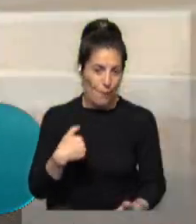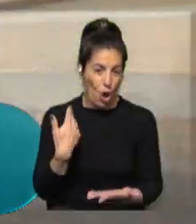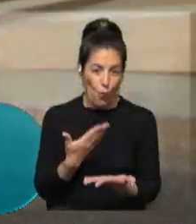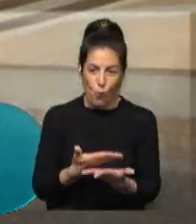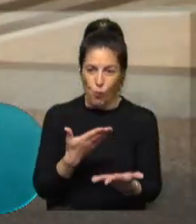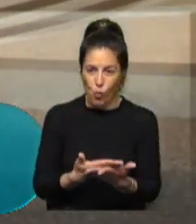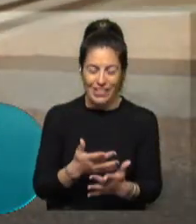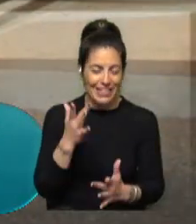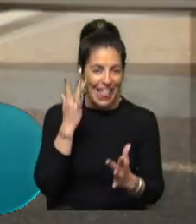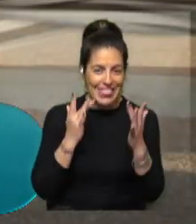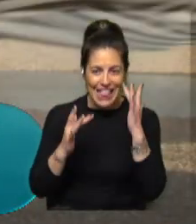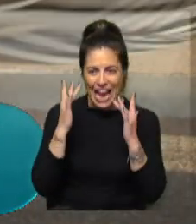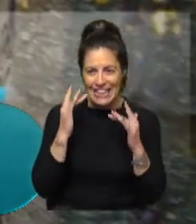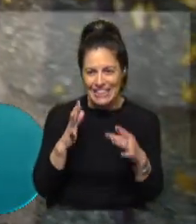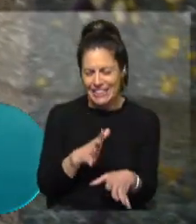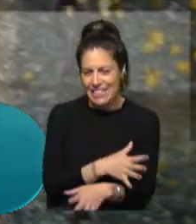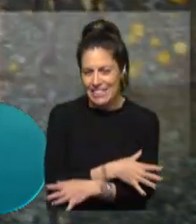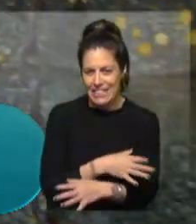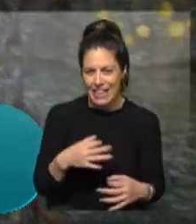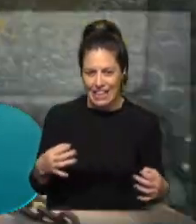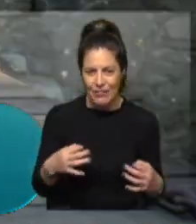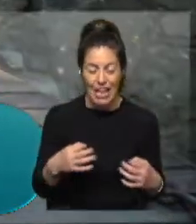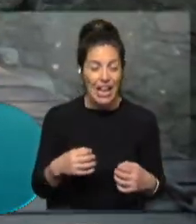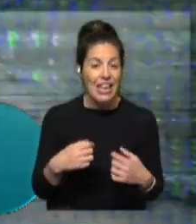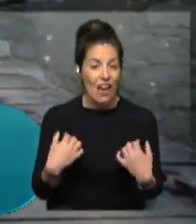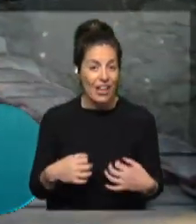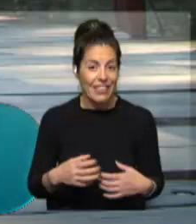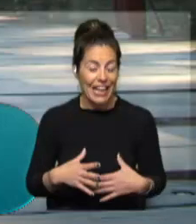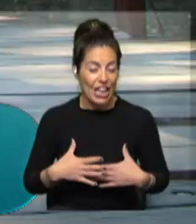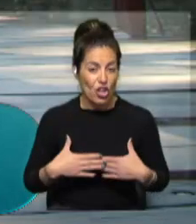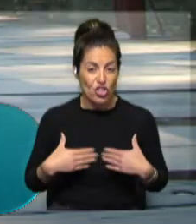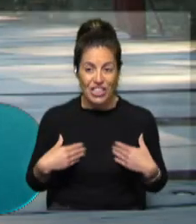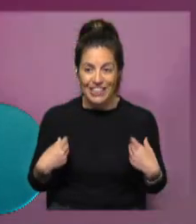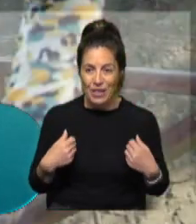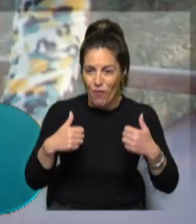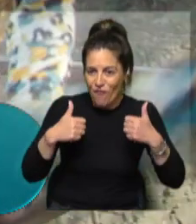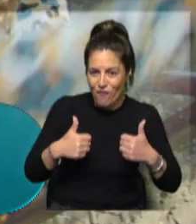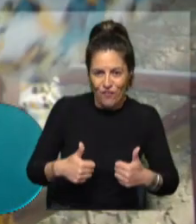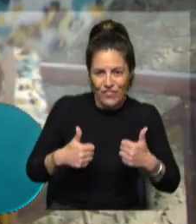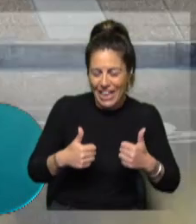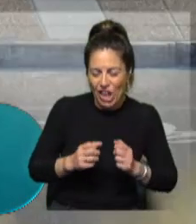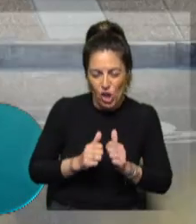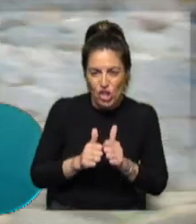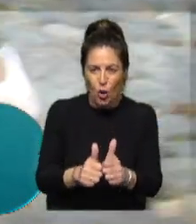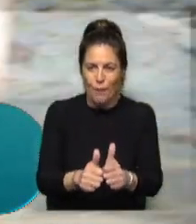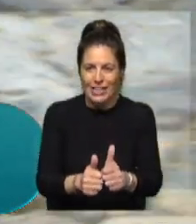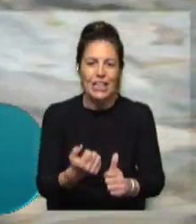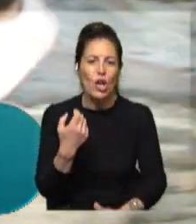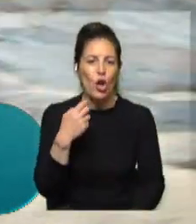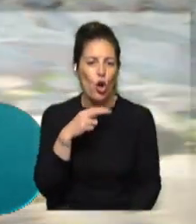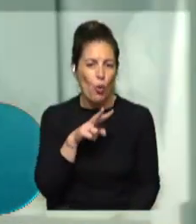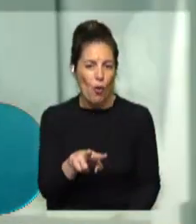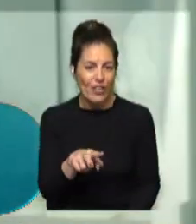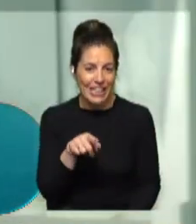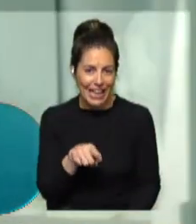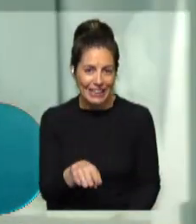propuesta de artistas es increíble, la verdad que nos sentimos muy halagados que nos acompañen, y como están viendo en